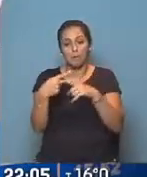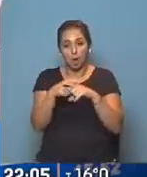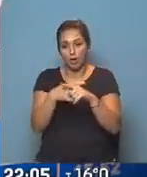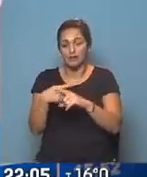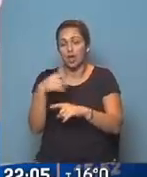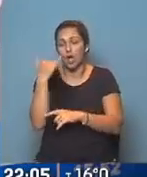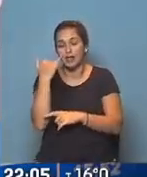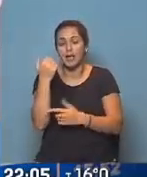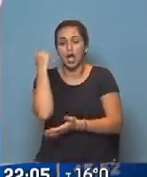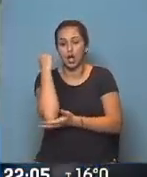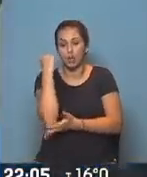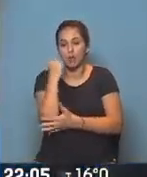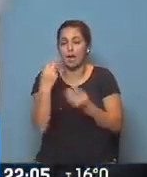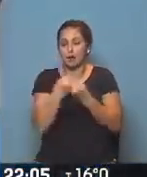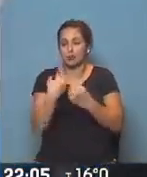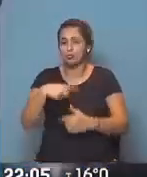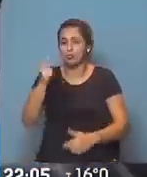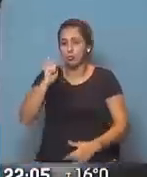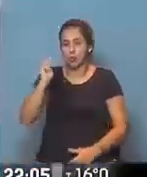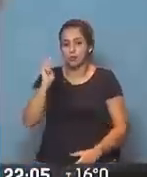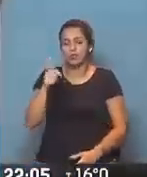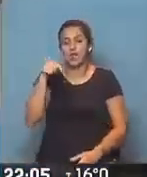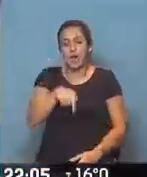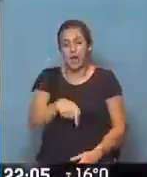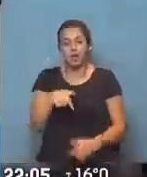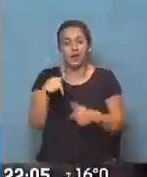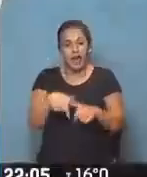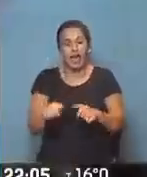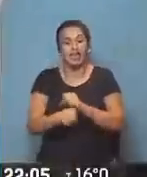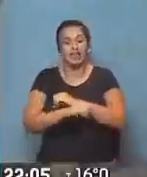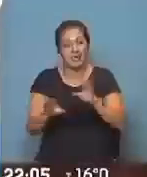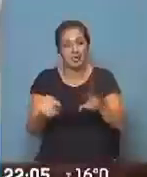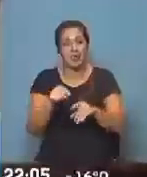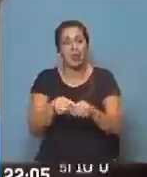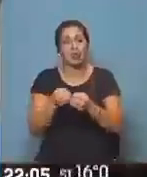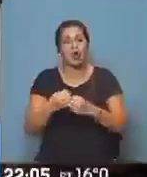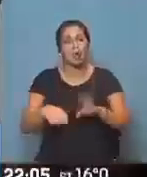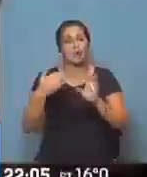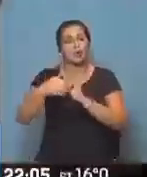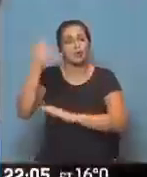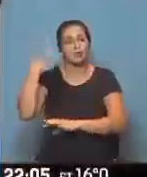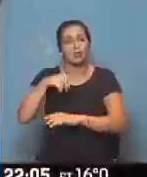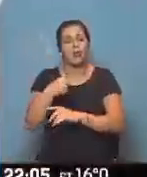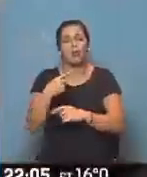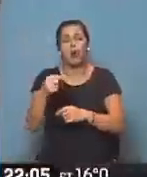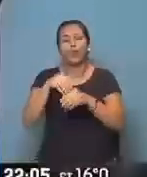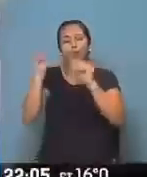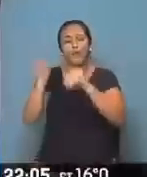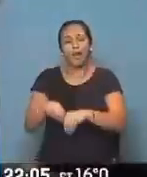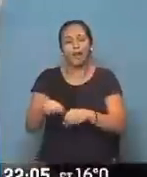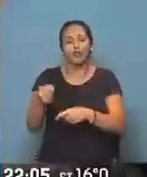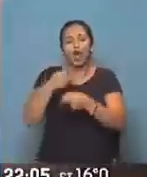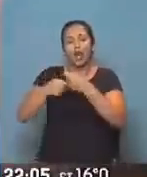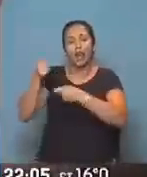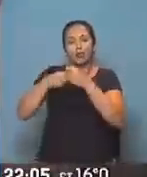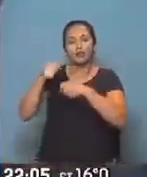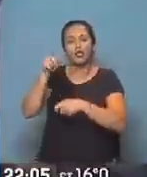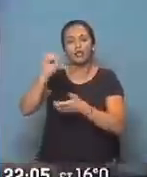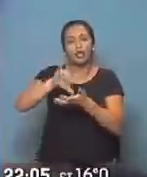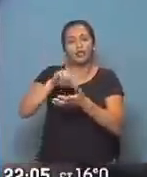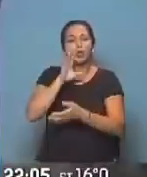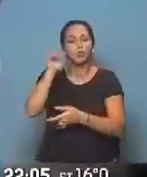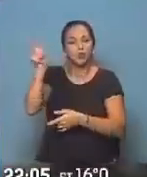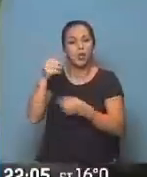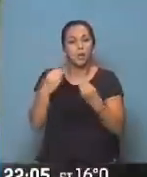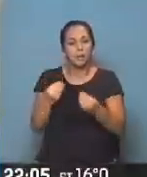hace meses. Su actual fase aguda se inició tras el fracaso de negociaciones con Estados Unidos para lograr la liberación